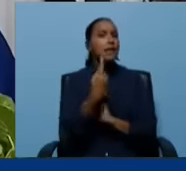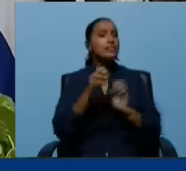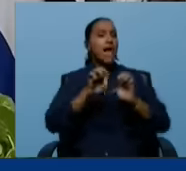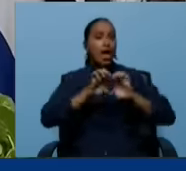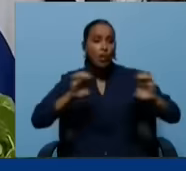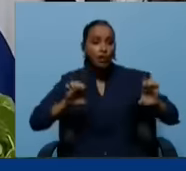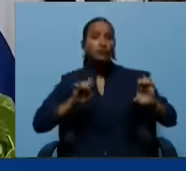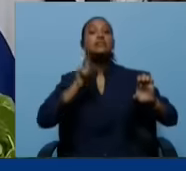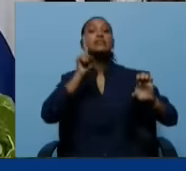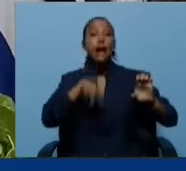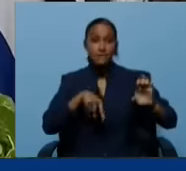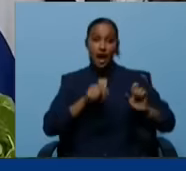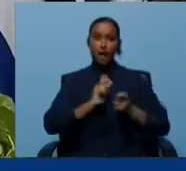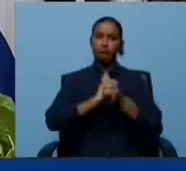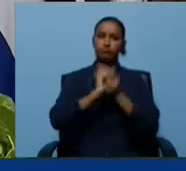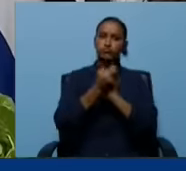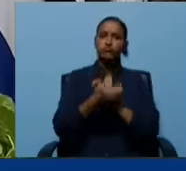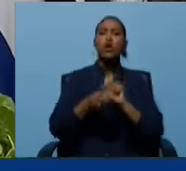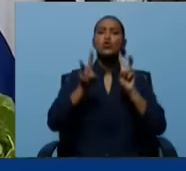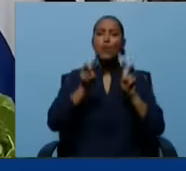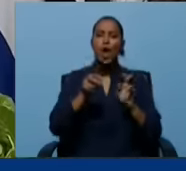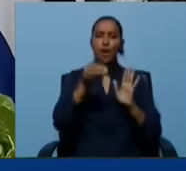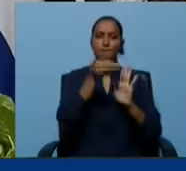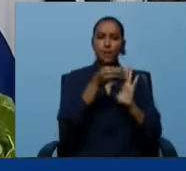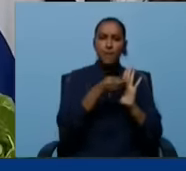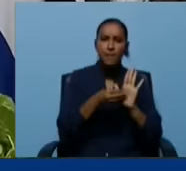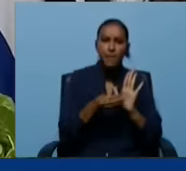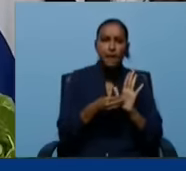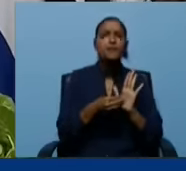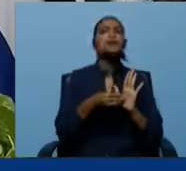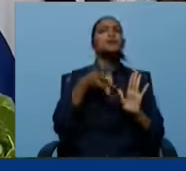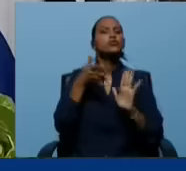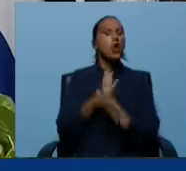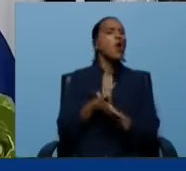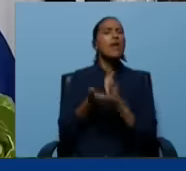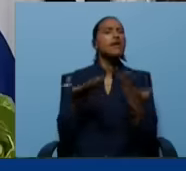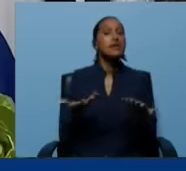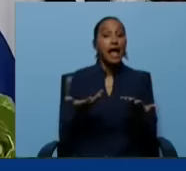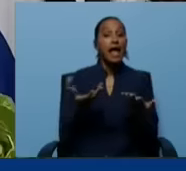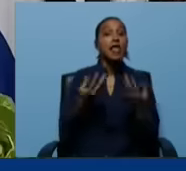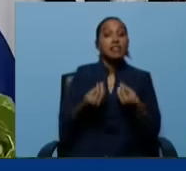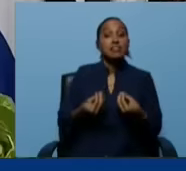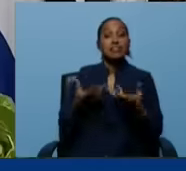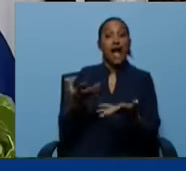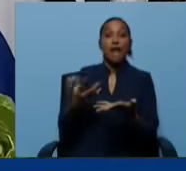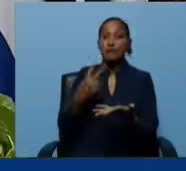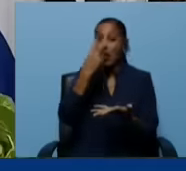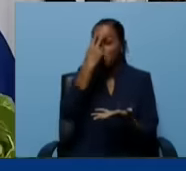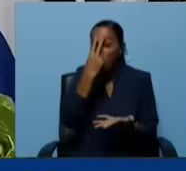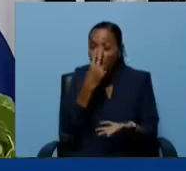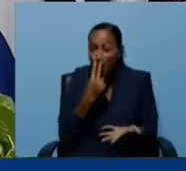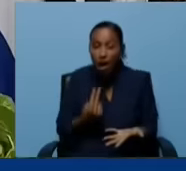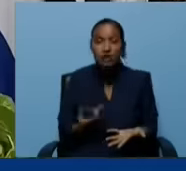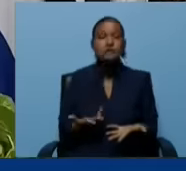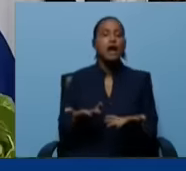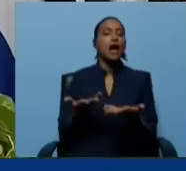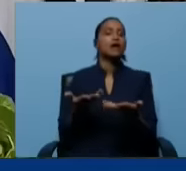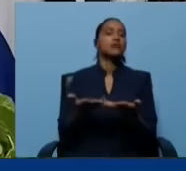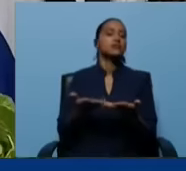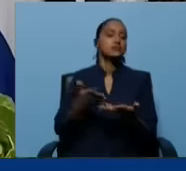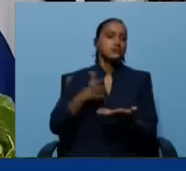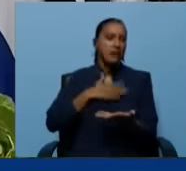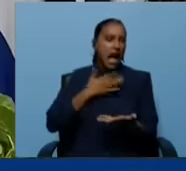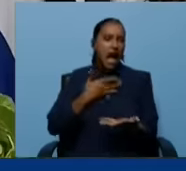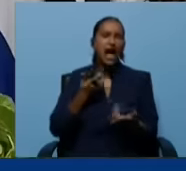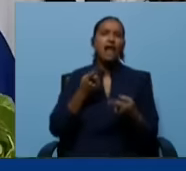sino que también llevando bienestar, progresa al pueblo, cierto desarrollo al país,